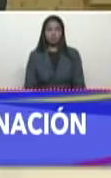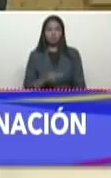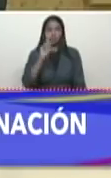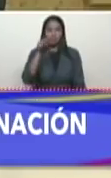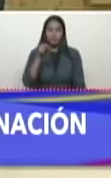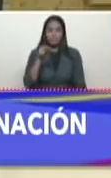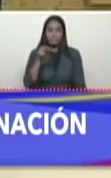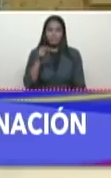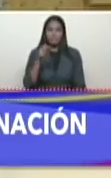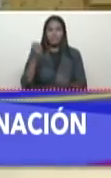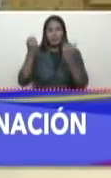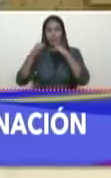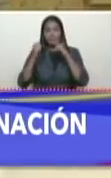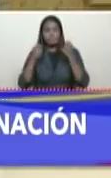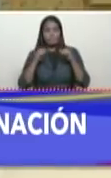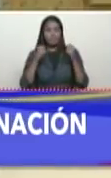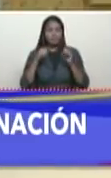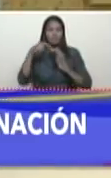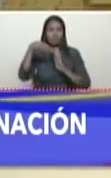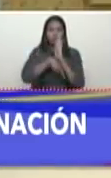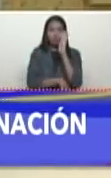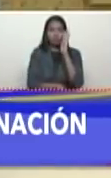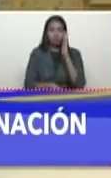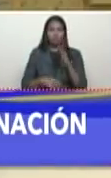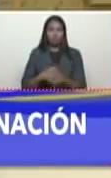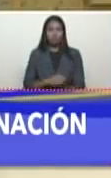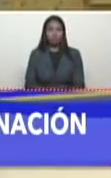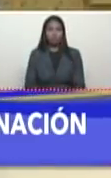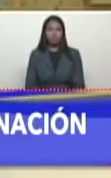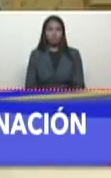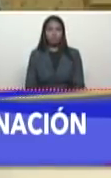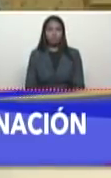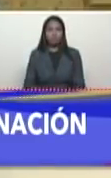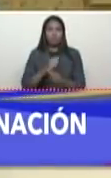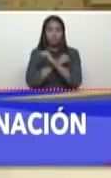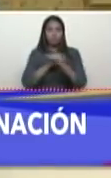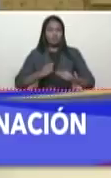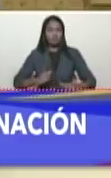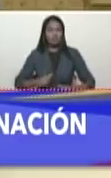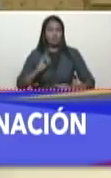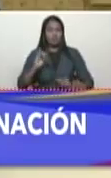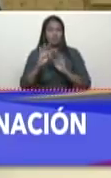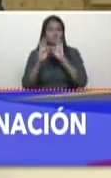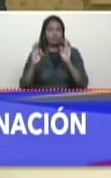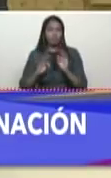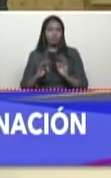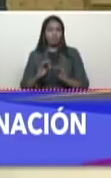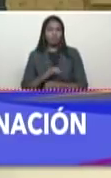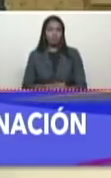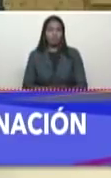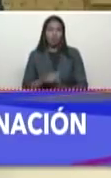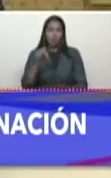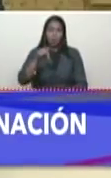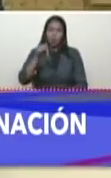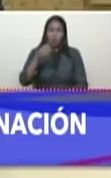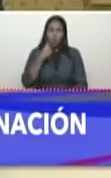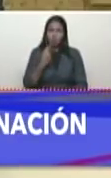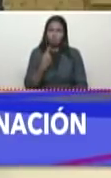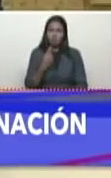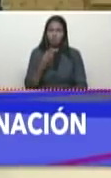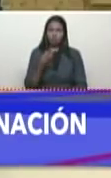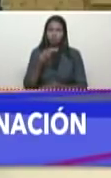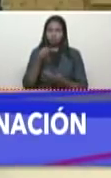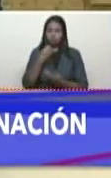en práctica profunda de nuestra fuerza armada nacional bolivariana hoy yo buena